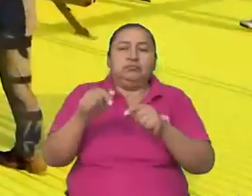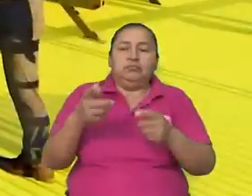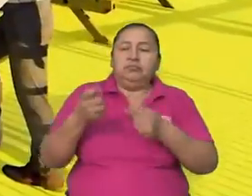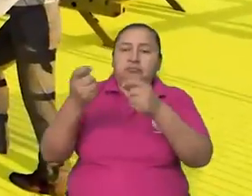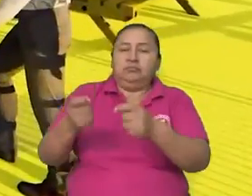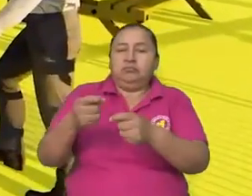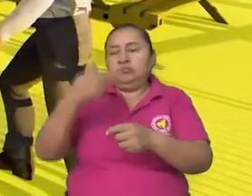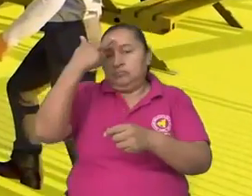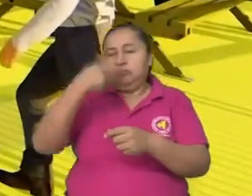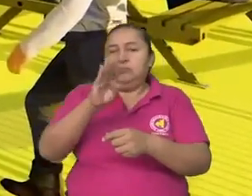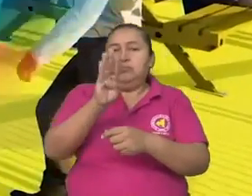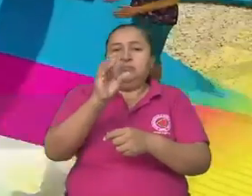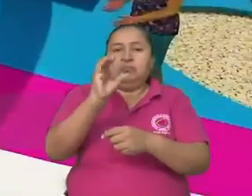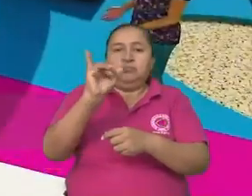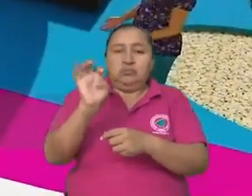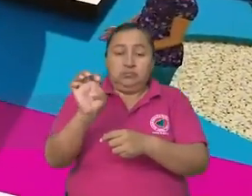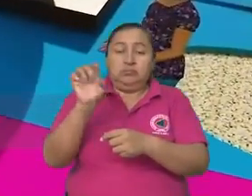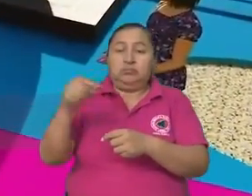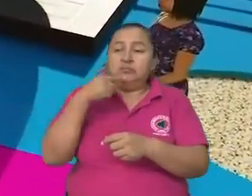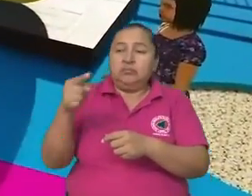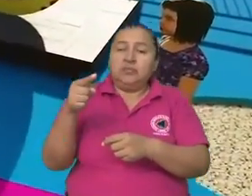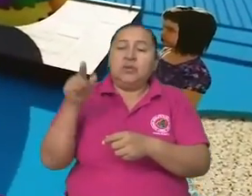del BCE y ya nos dijo que